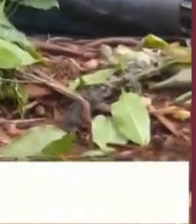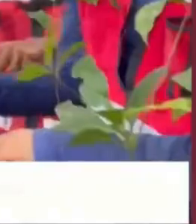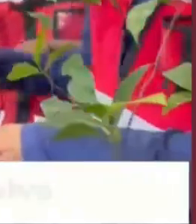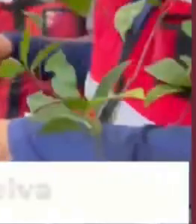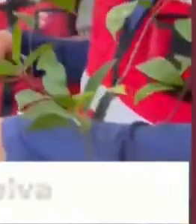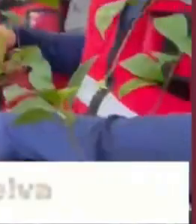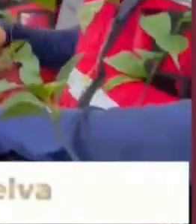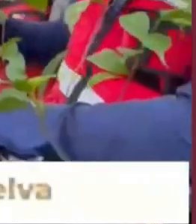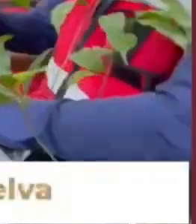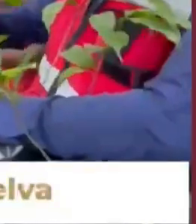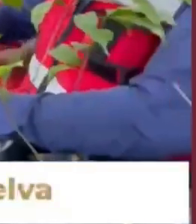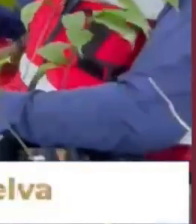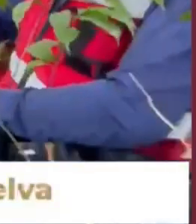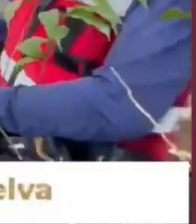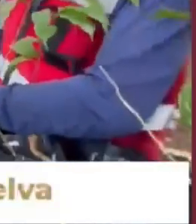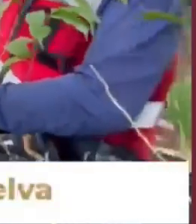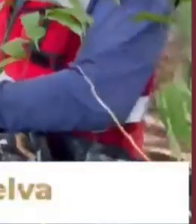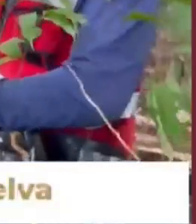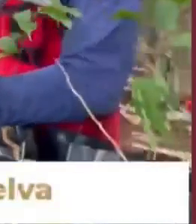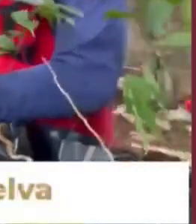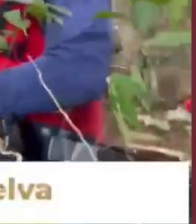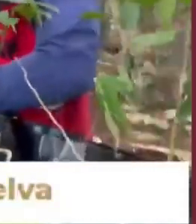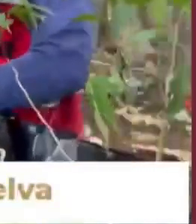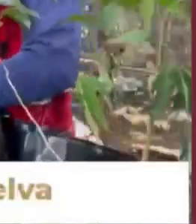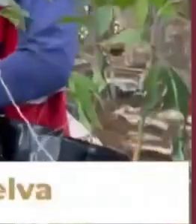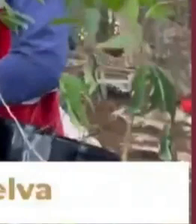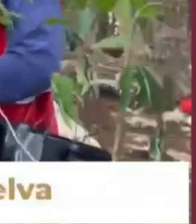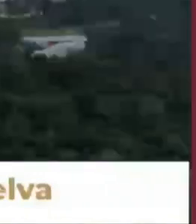El Aeropuerto Internacional Felipe Carrillo Puerto es